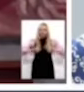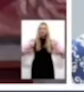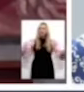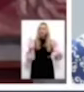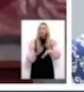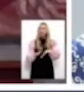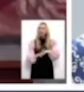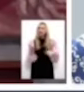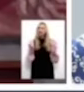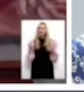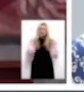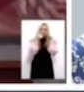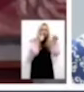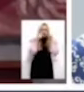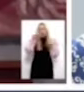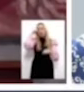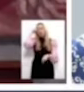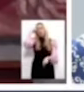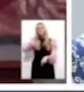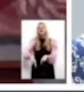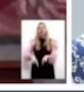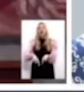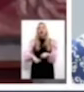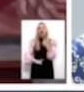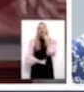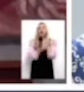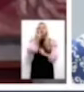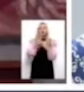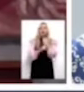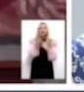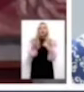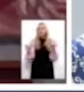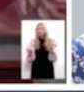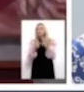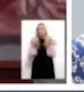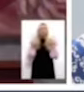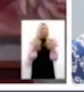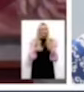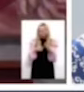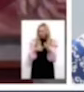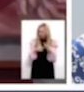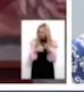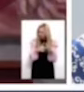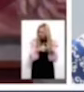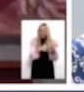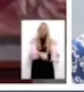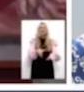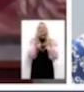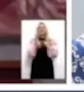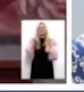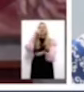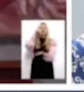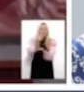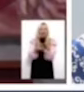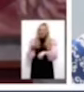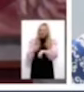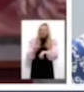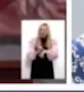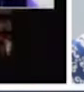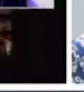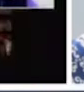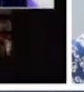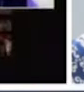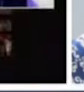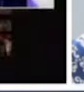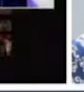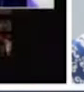ser desechada íntegra. Una fue que no tenía atribuciones el Congreso de la Unión para legislar en materia de seguridad interior,